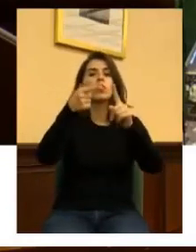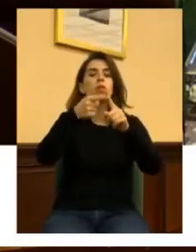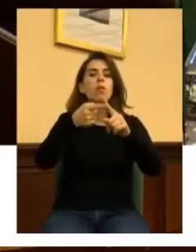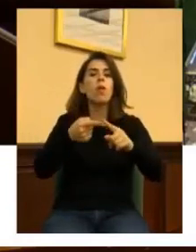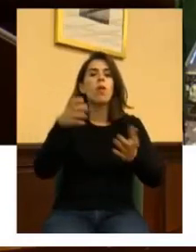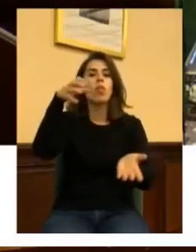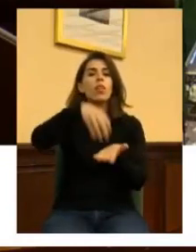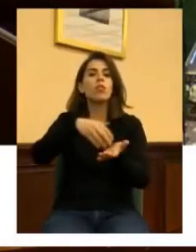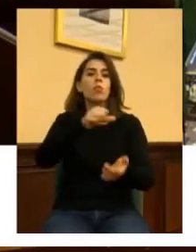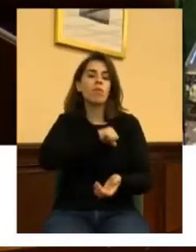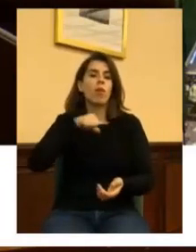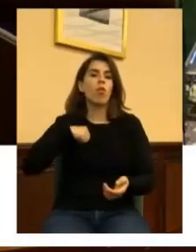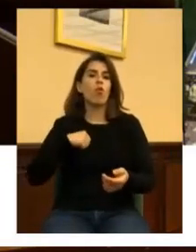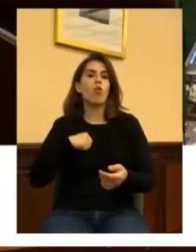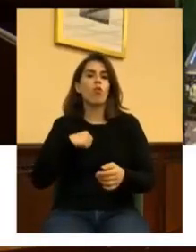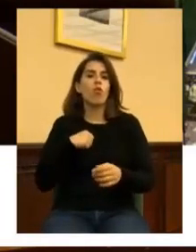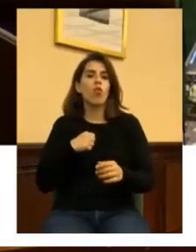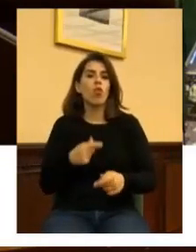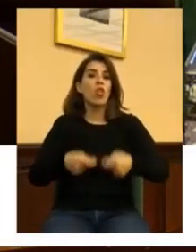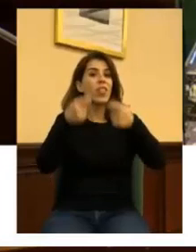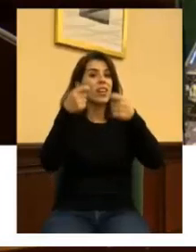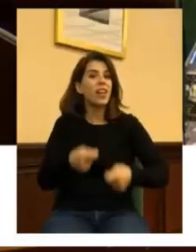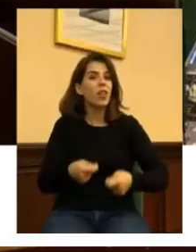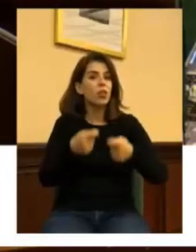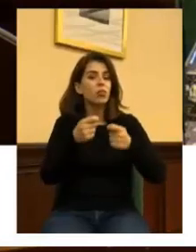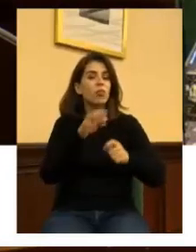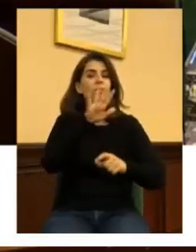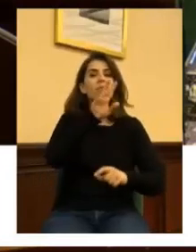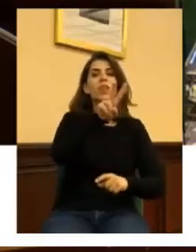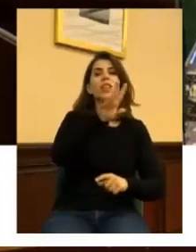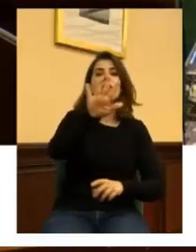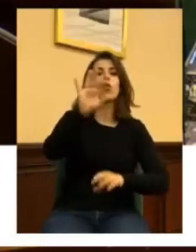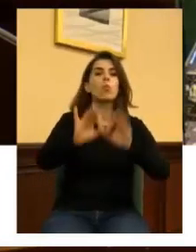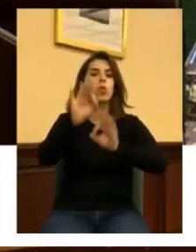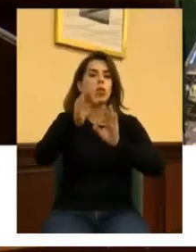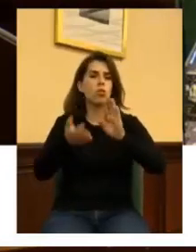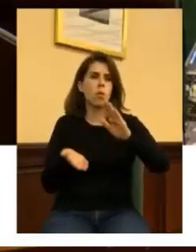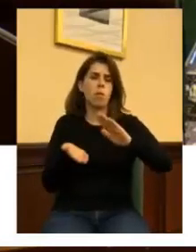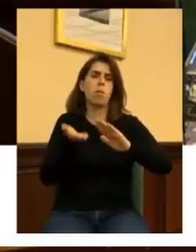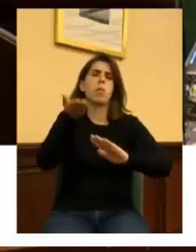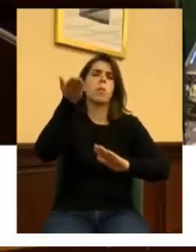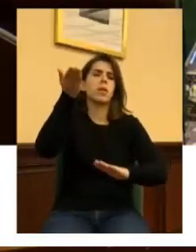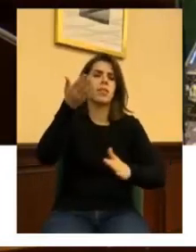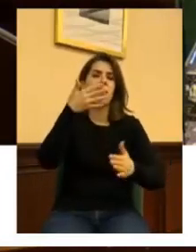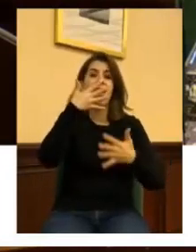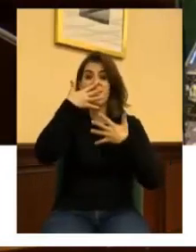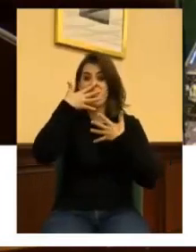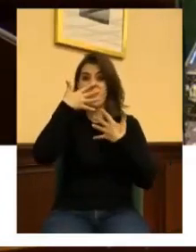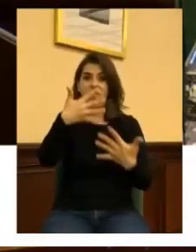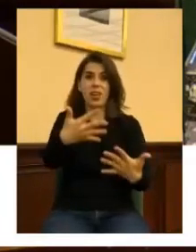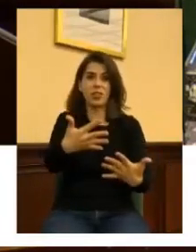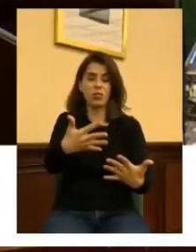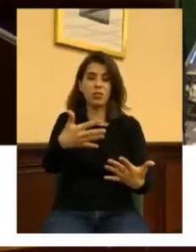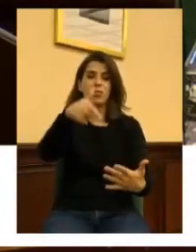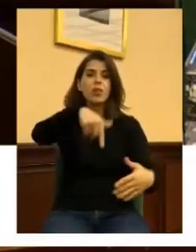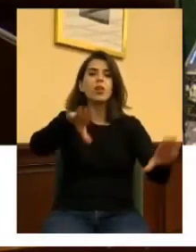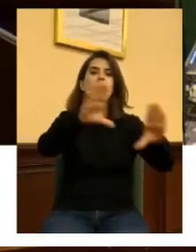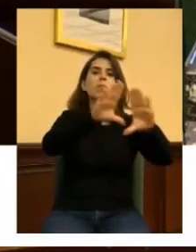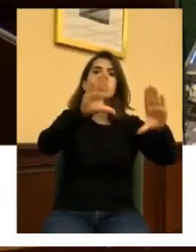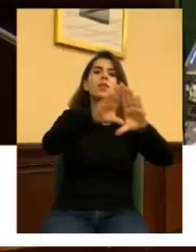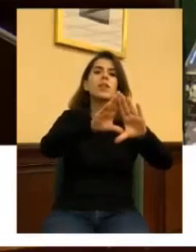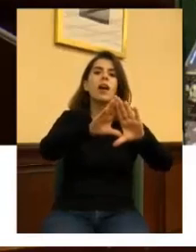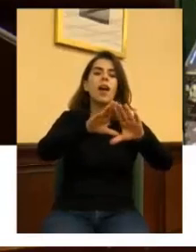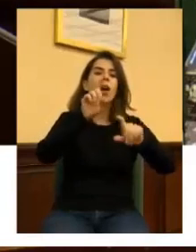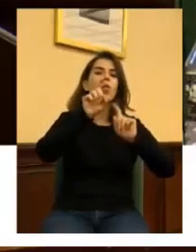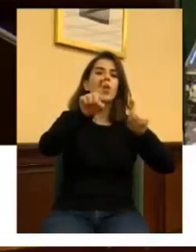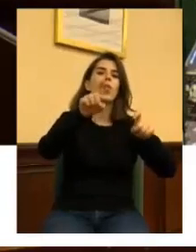privados concertados ha aumentado un 25% en los últimos 10 años, mientras somos la comunidad que menos invierte en